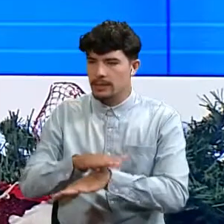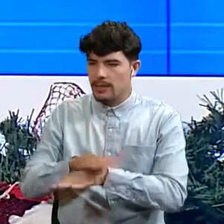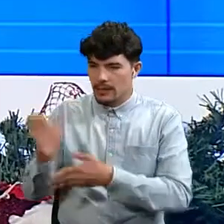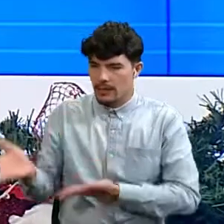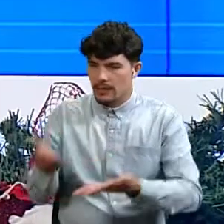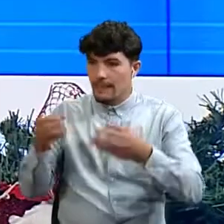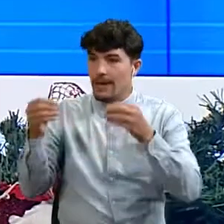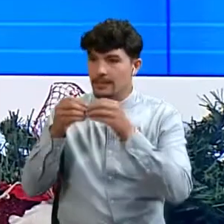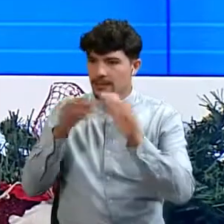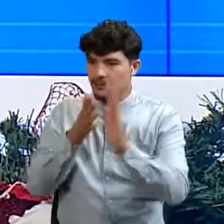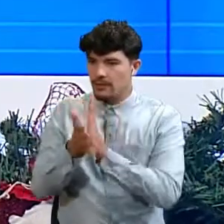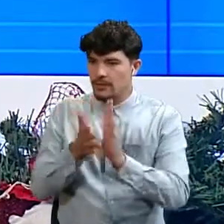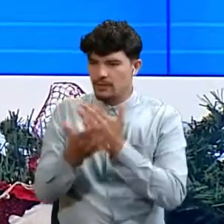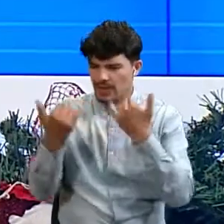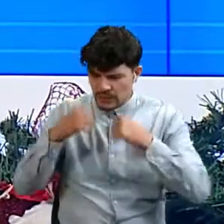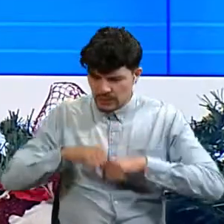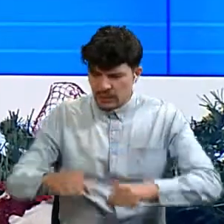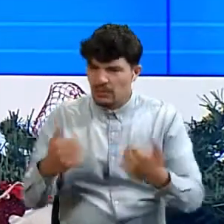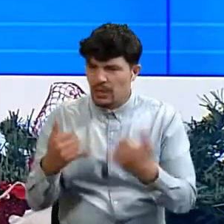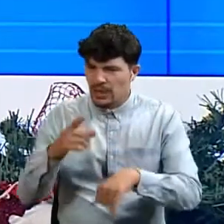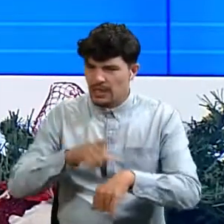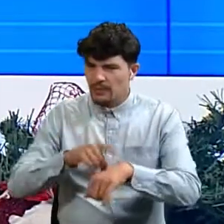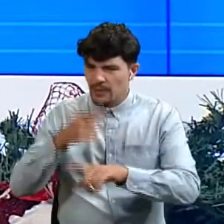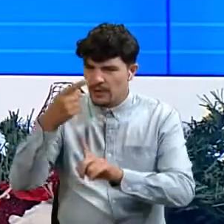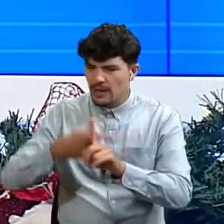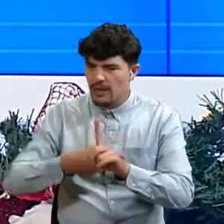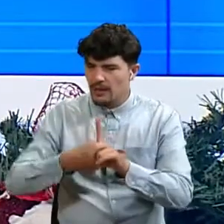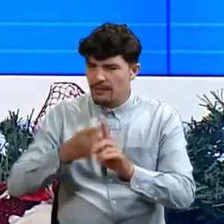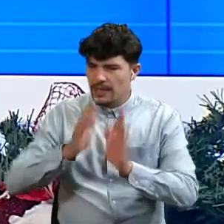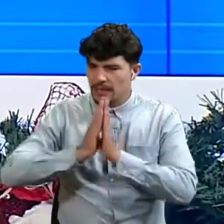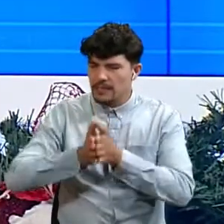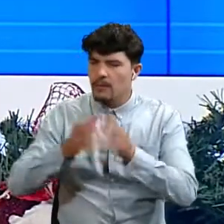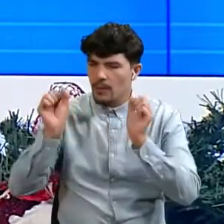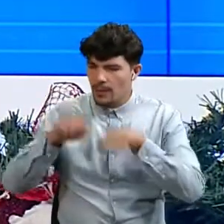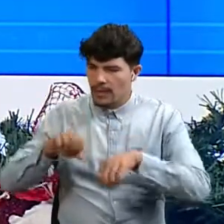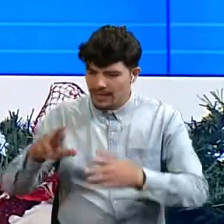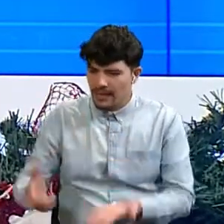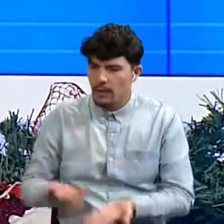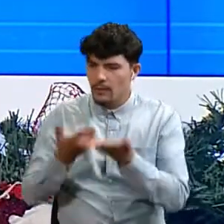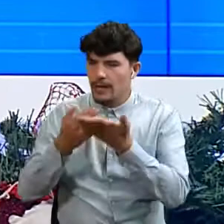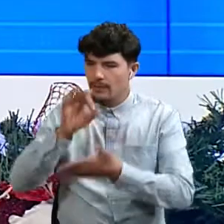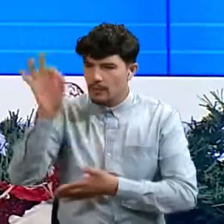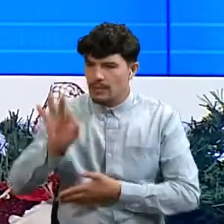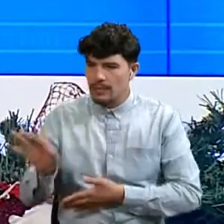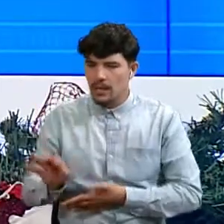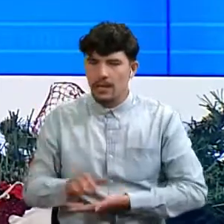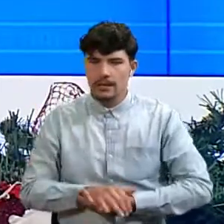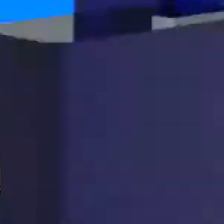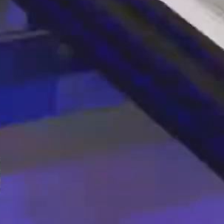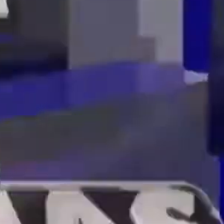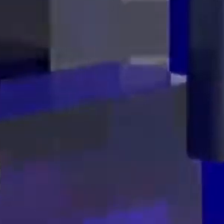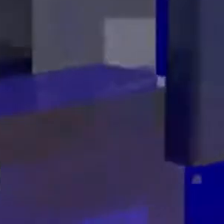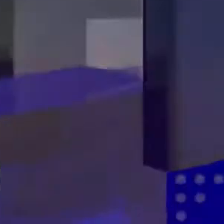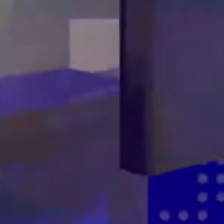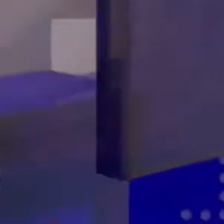esfuerzos que se harán en esta temporada decembrina ya finalizando año para lograr ese porcentaje muy buenas tardes